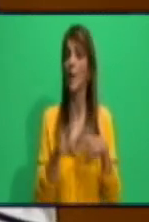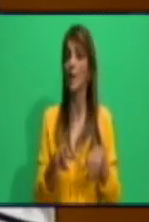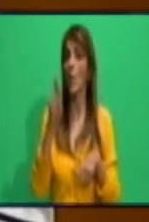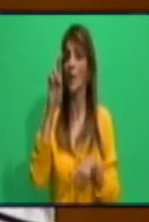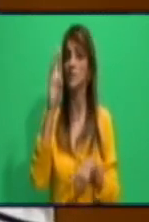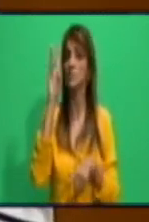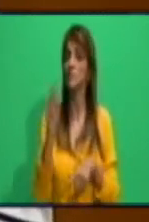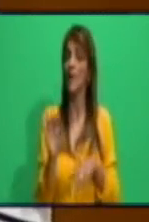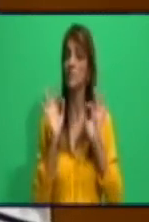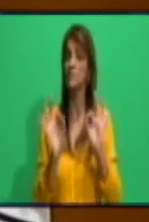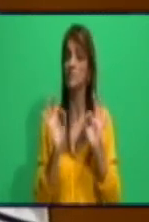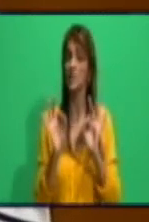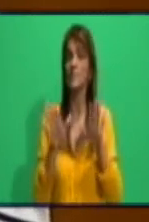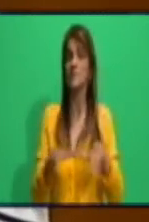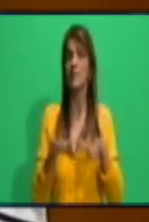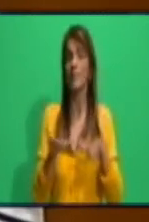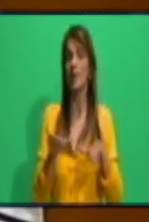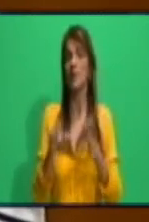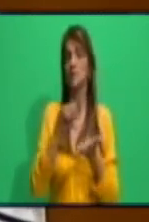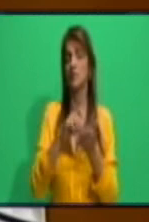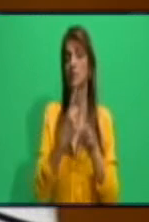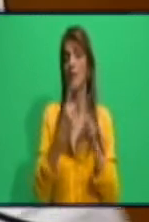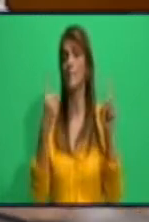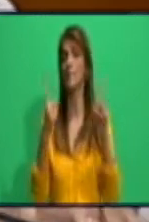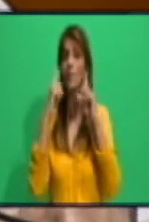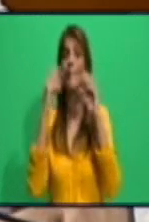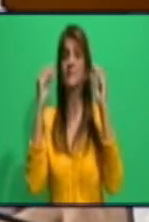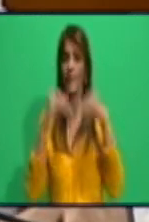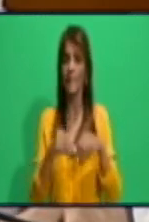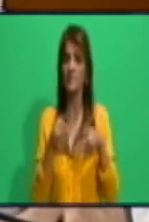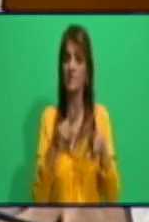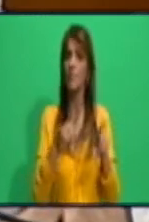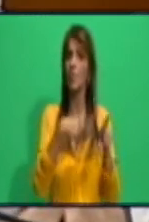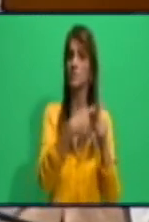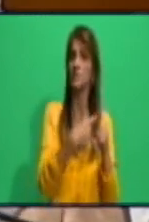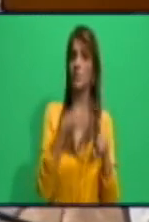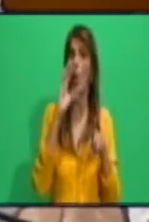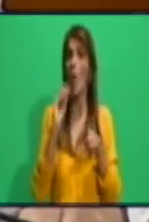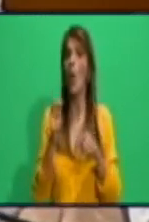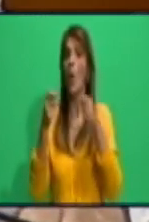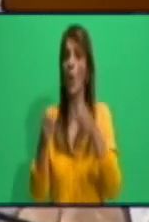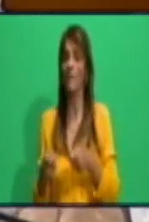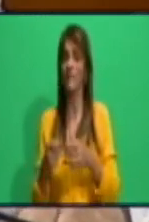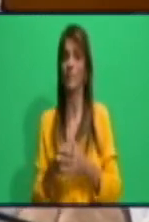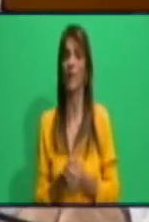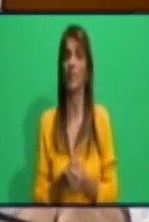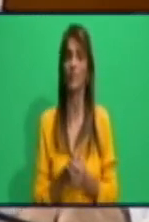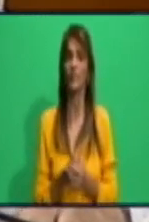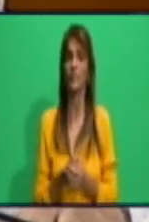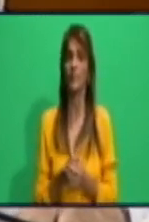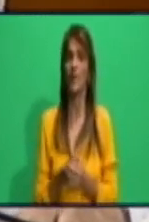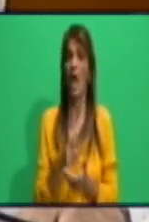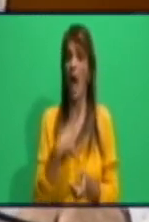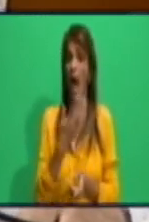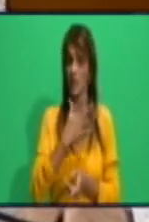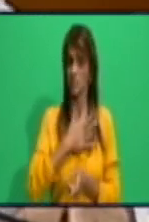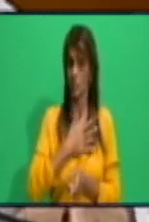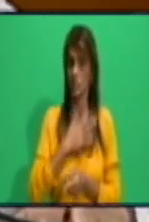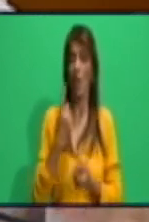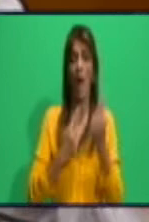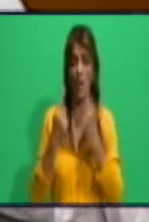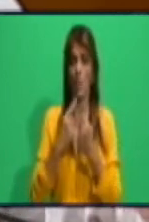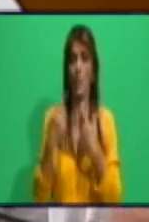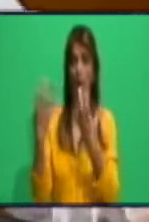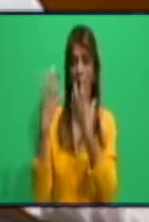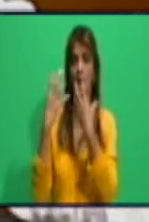es un positivo o sea un confirmado o no. Entonces, se han recibido algunas quejas y las hemos tramitado correctamente en ese sentido,